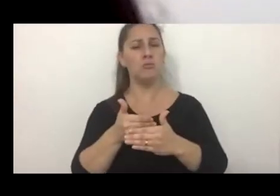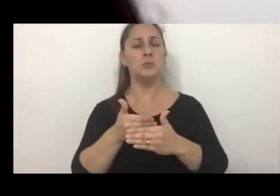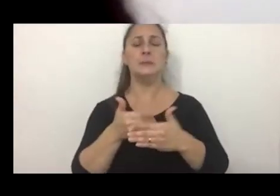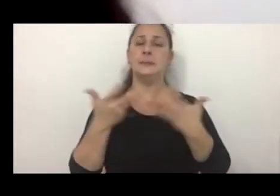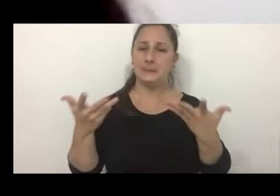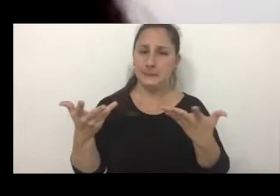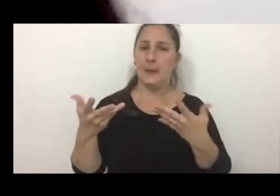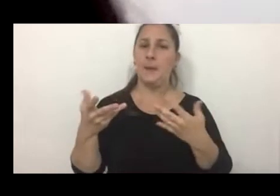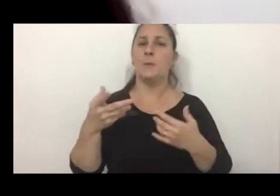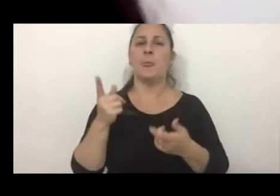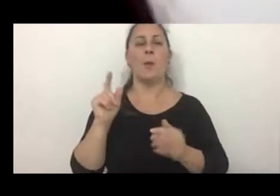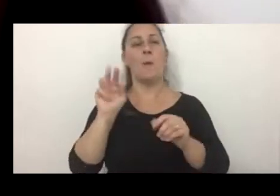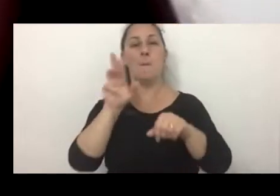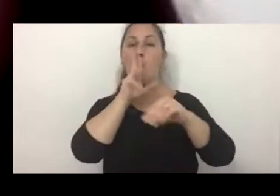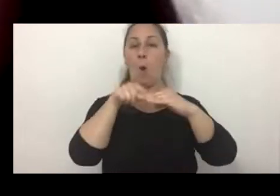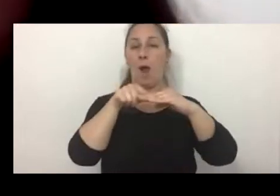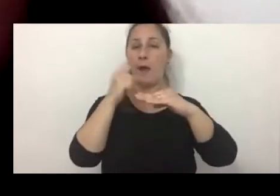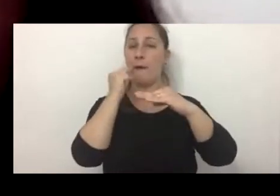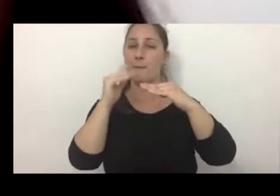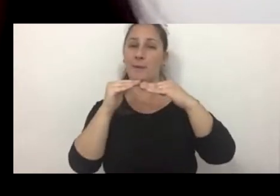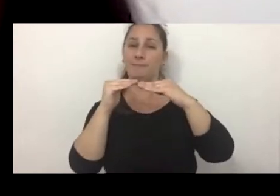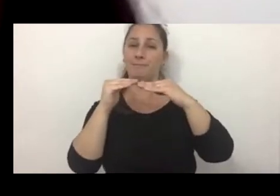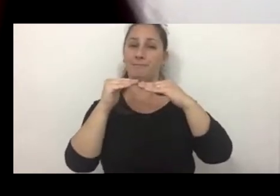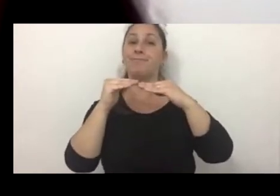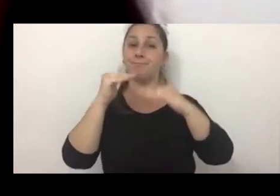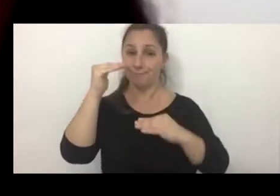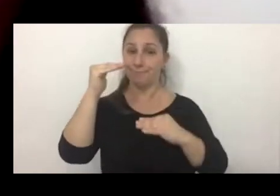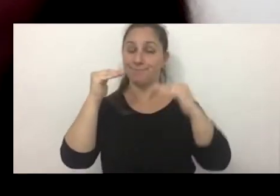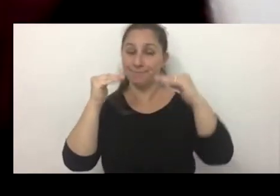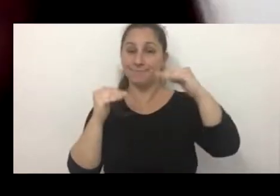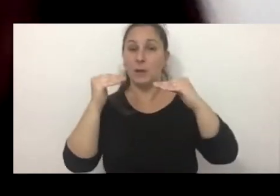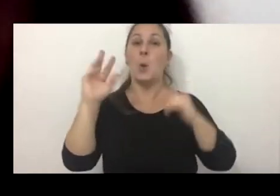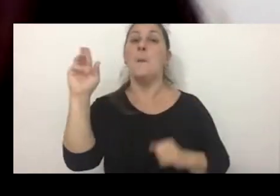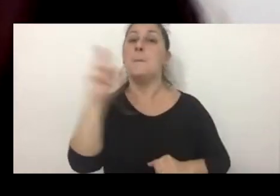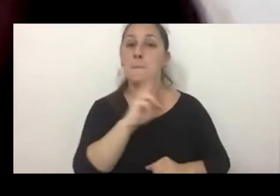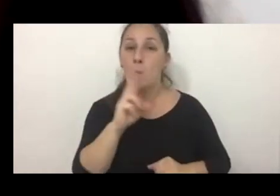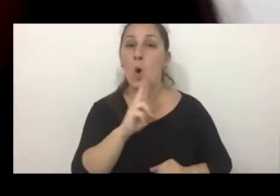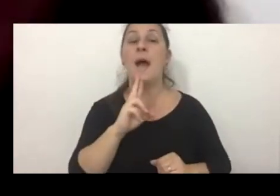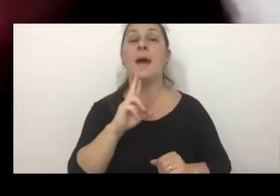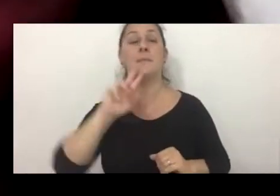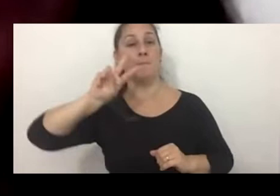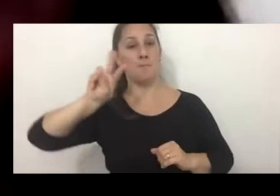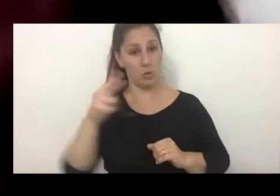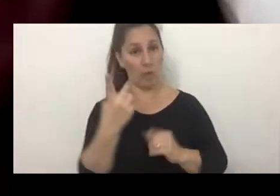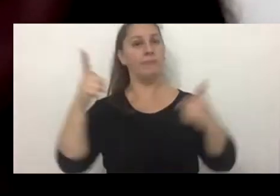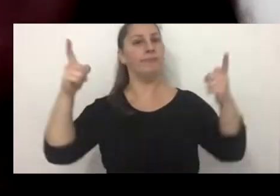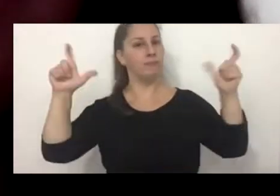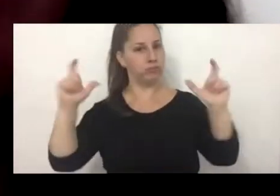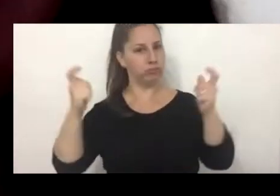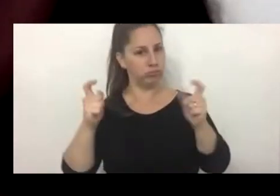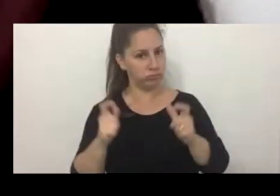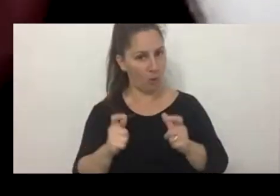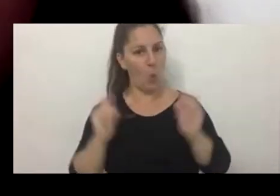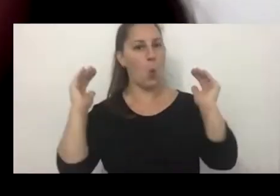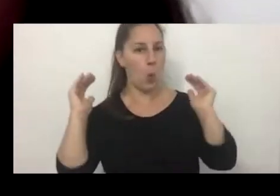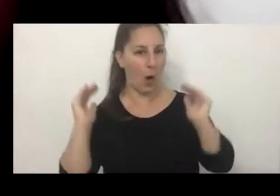y tiene una gran, digamos, un gran motivo de ser el solo hecho del cambio de posición a la hora del